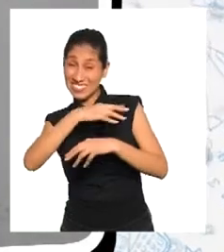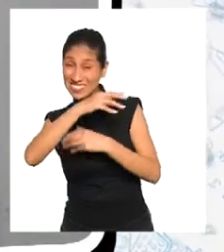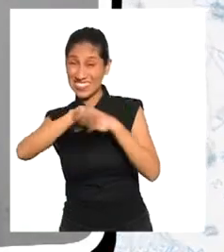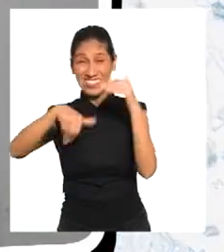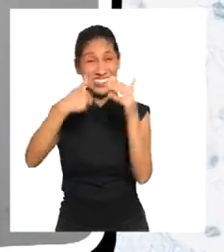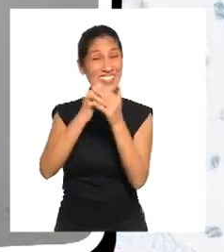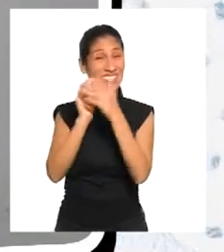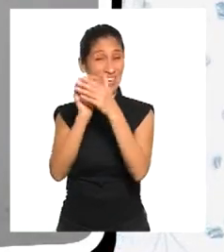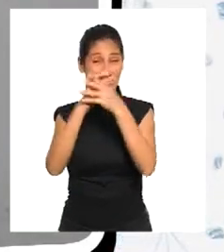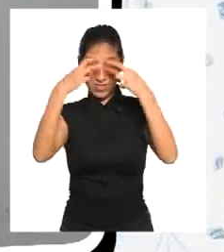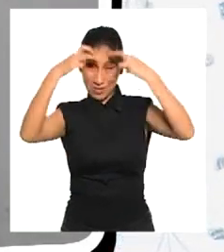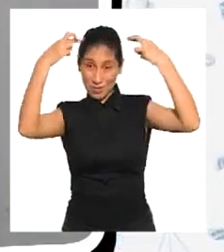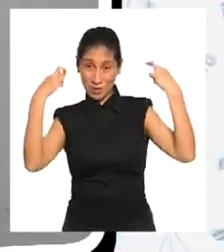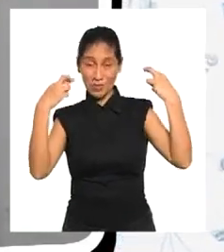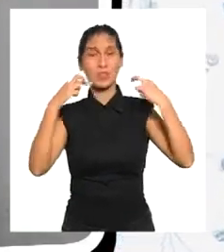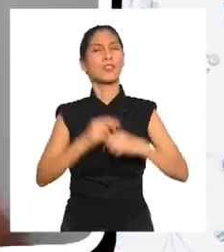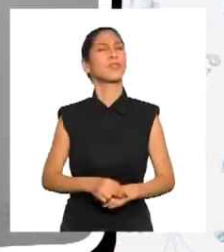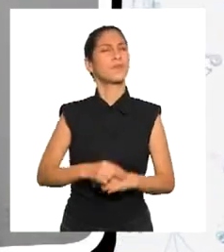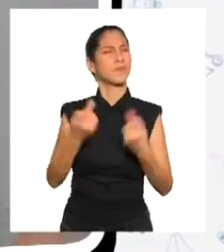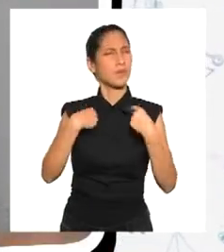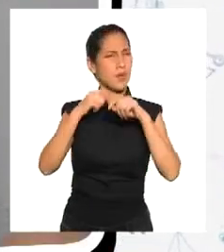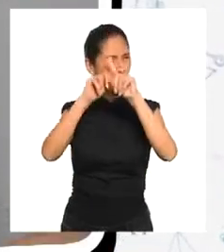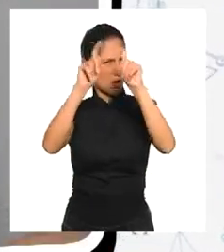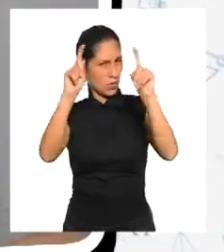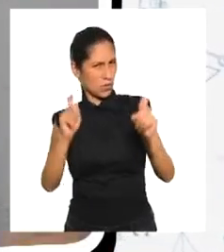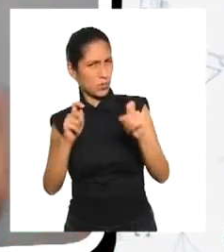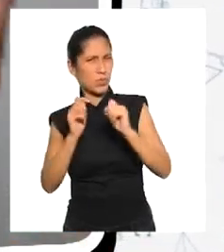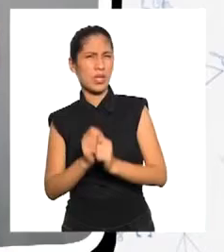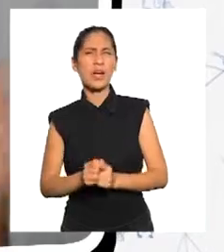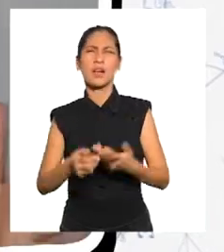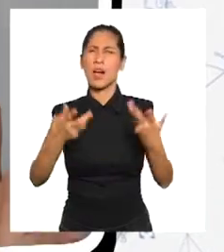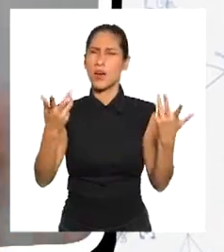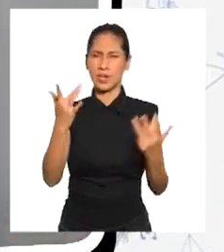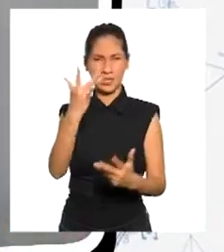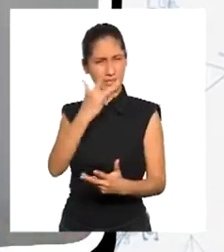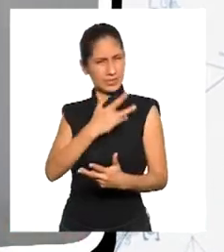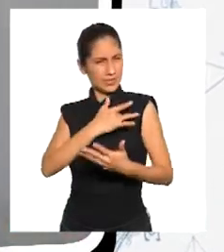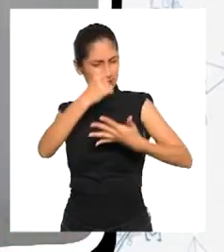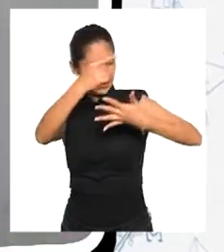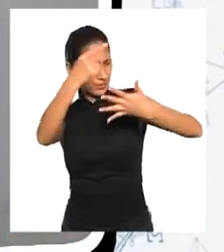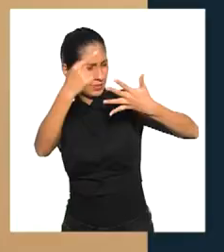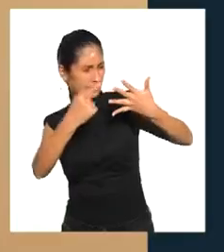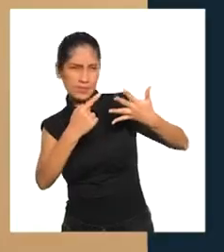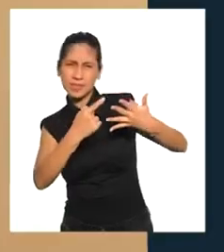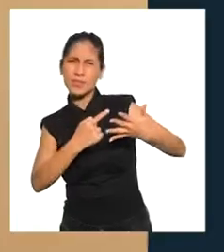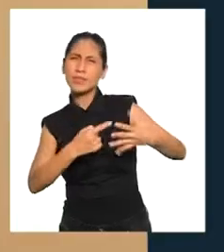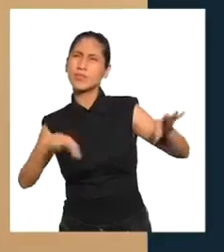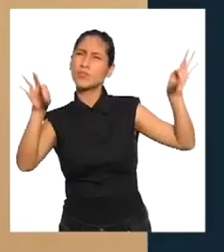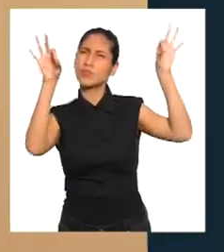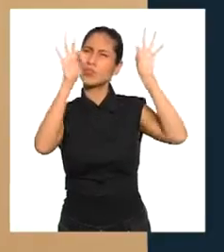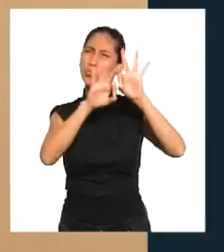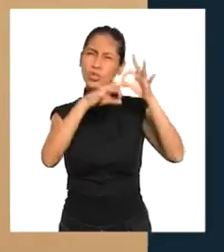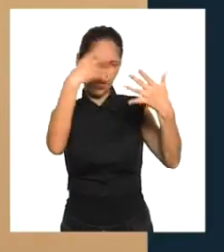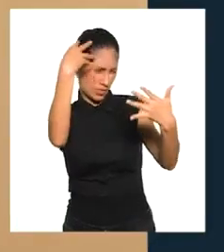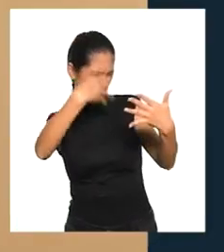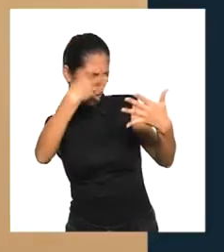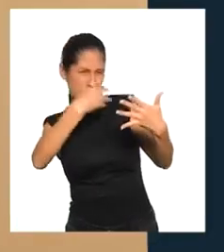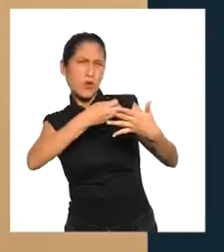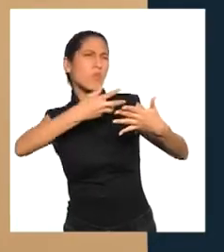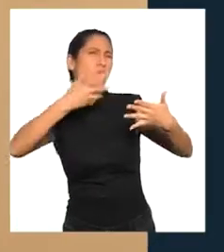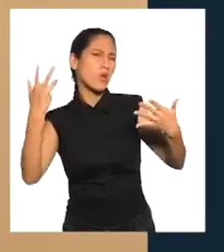2. Mi pregunta es, ¿por qué es importante identificar lo que sentimos? Es